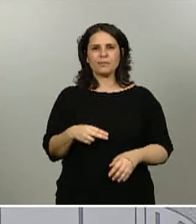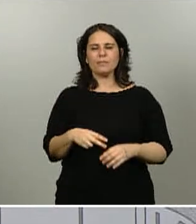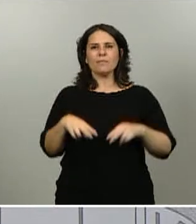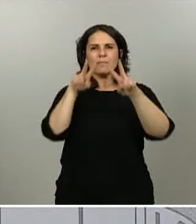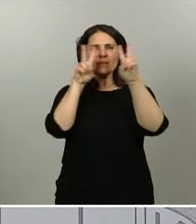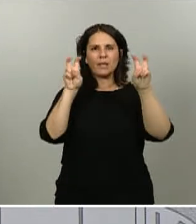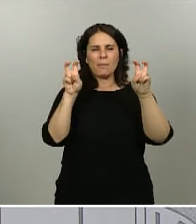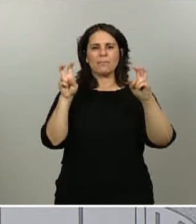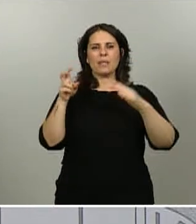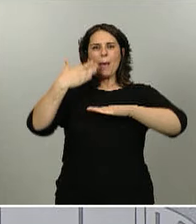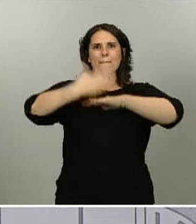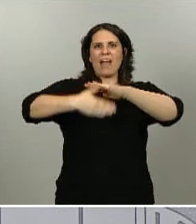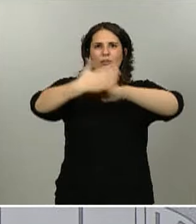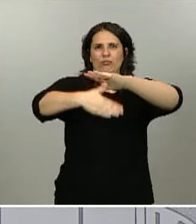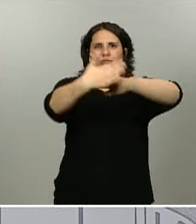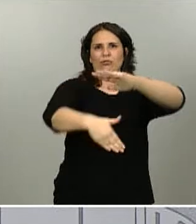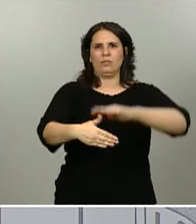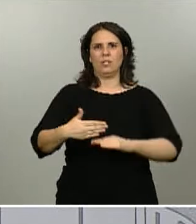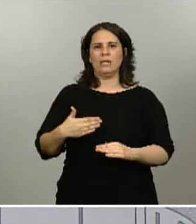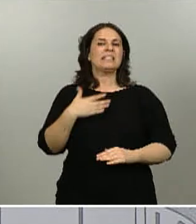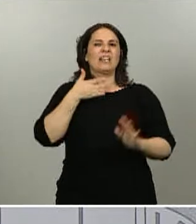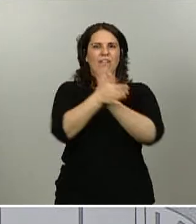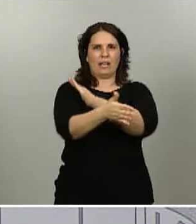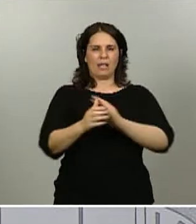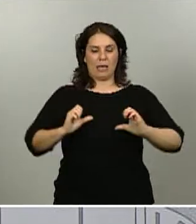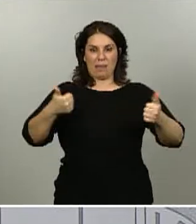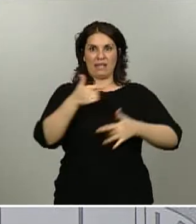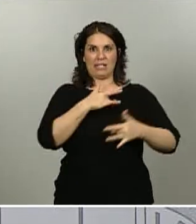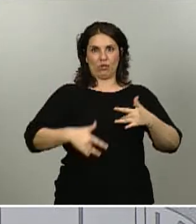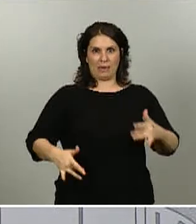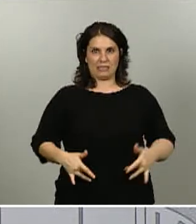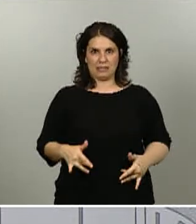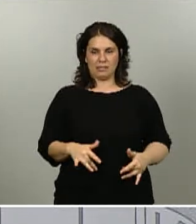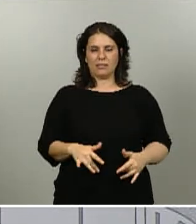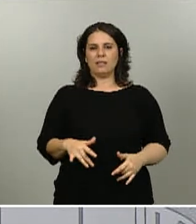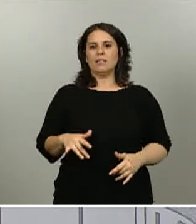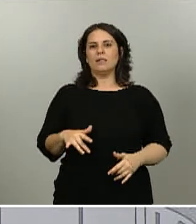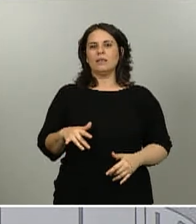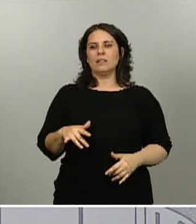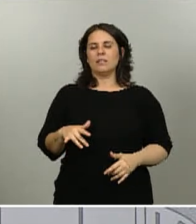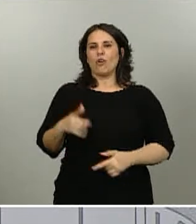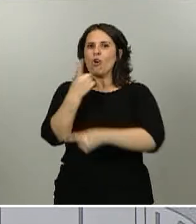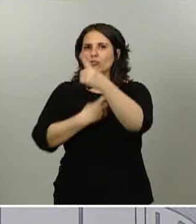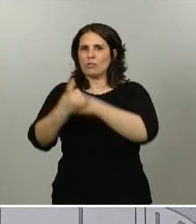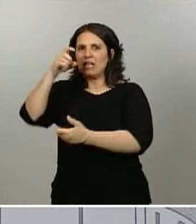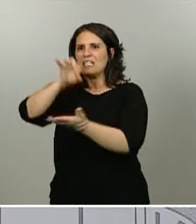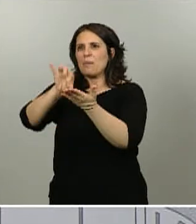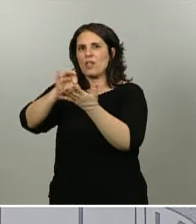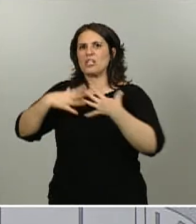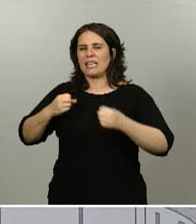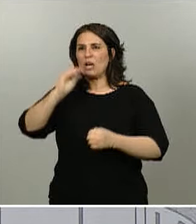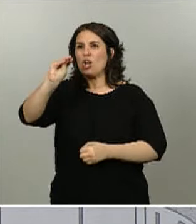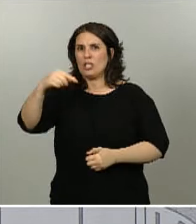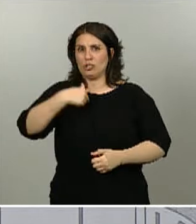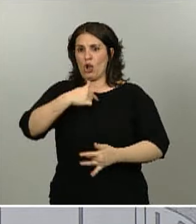moviendo desde que se inician los síntomas o se hacen las consultas en los servicios sanitarios hasta que se diagnostican los casos y se